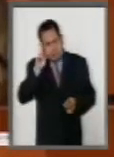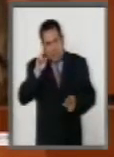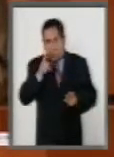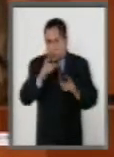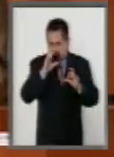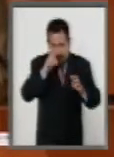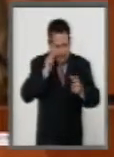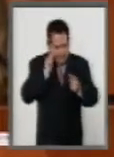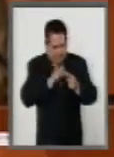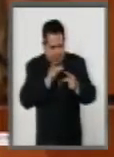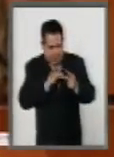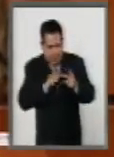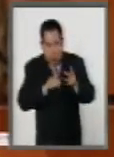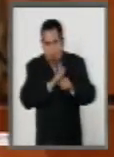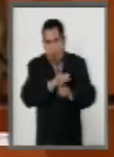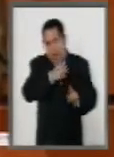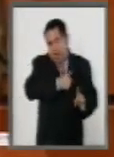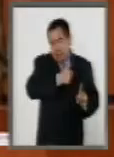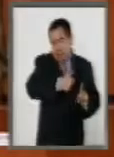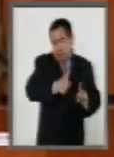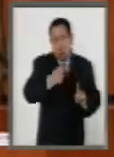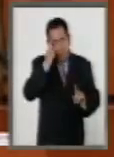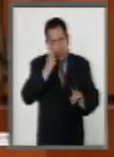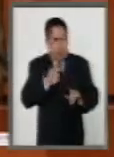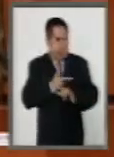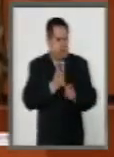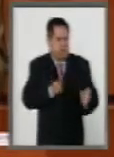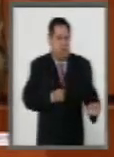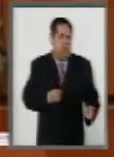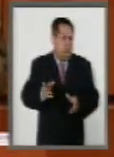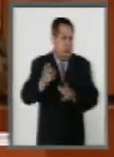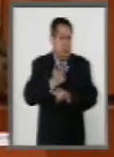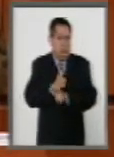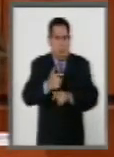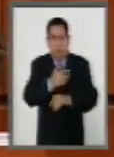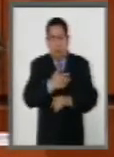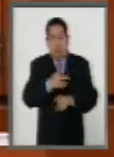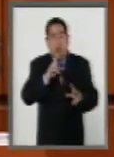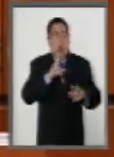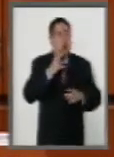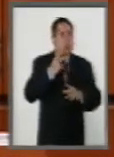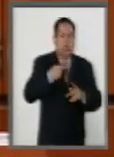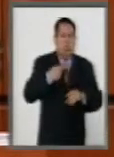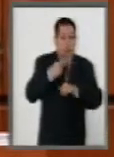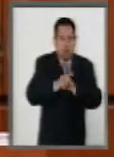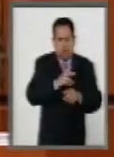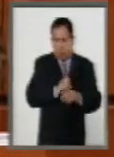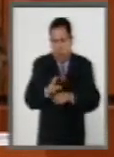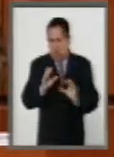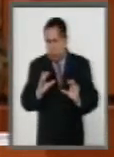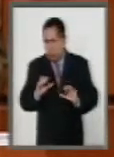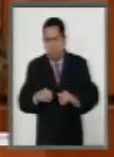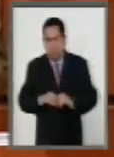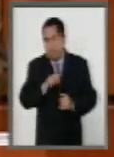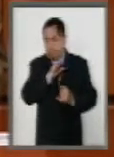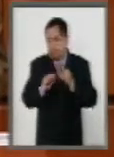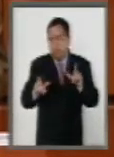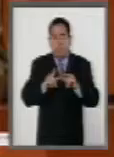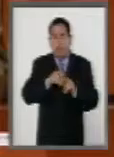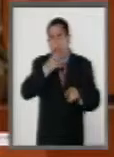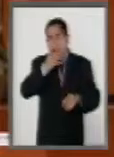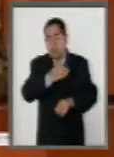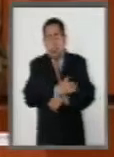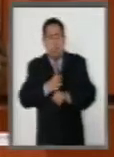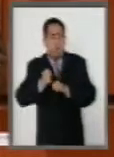manera puntual cada uno de estos casos para que también no se vayan a dejar salir delincuentes. Por último, decirles, compañeros senadores,